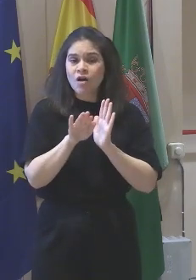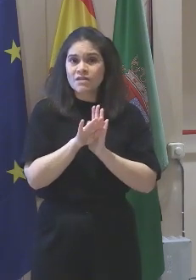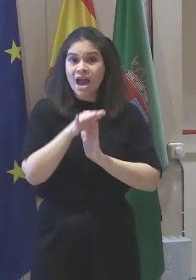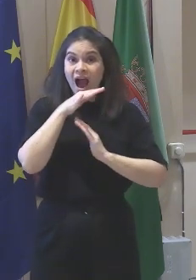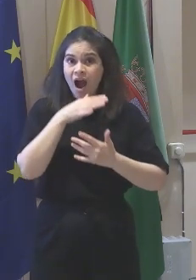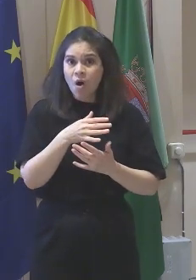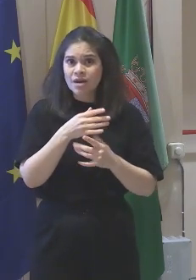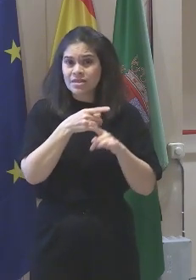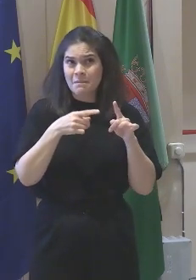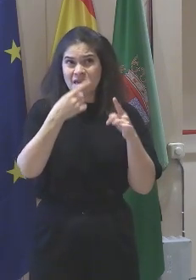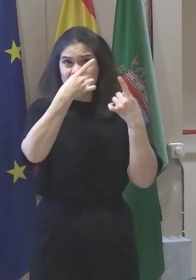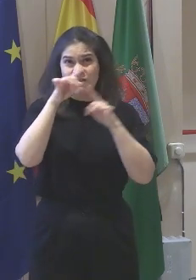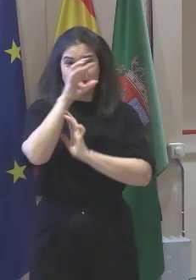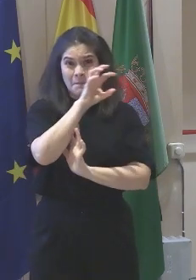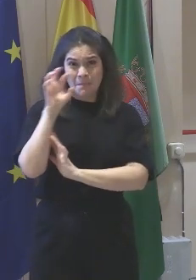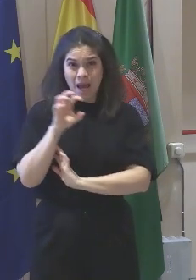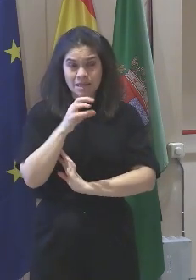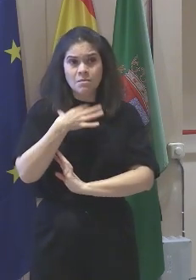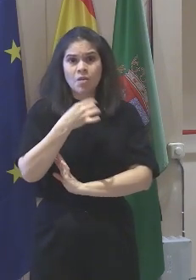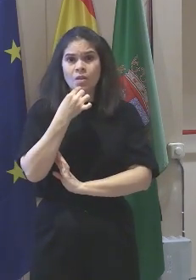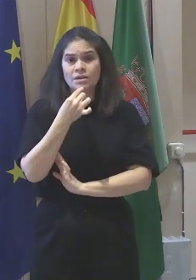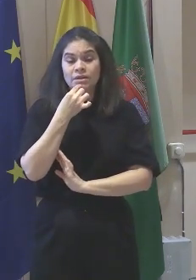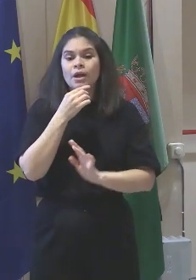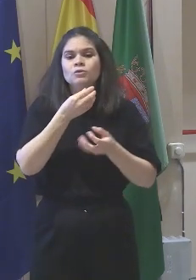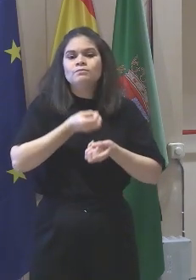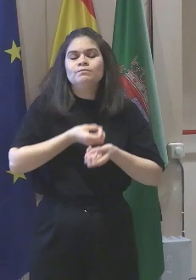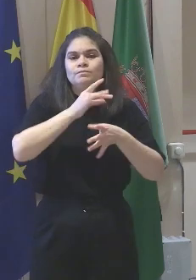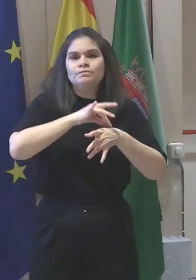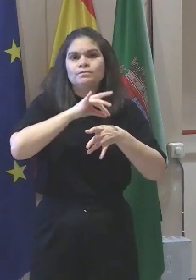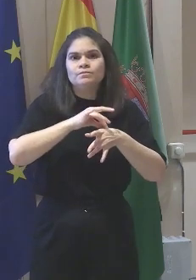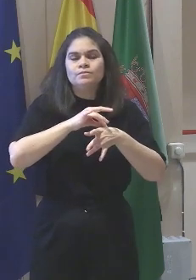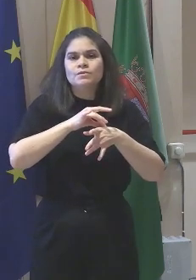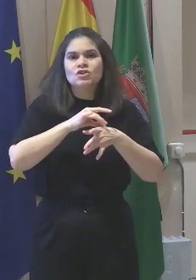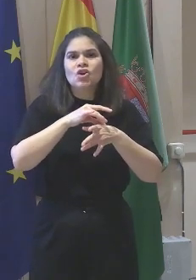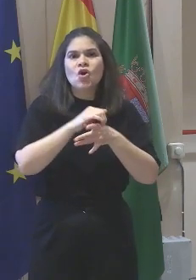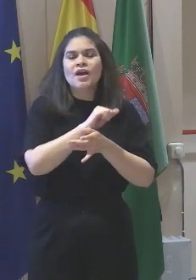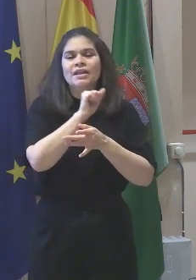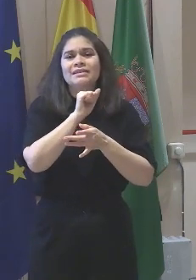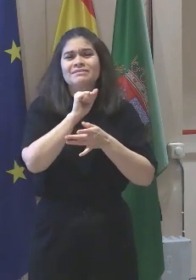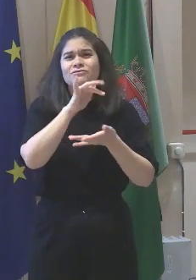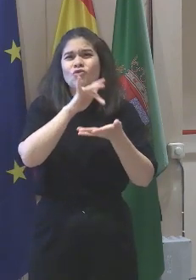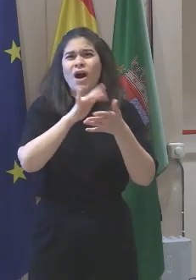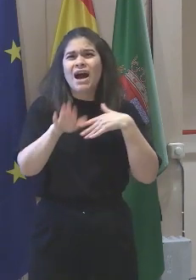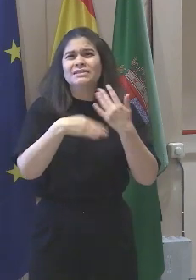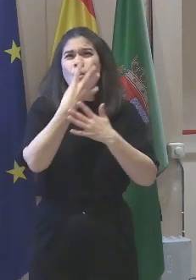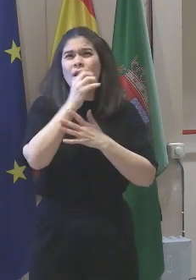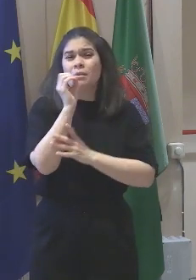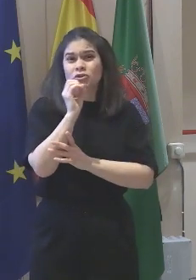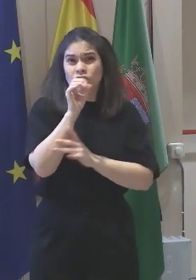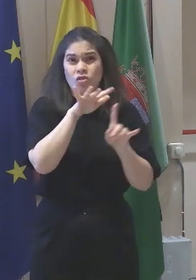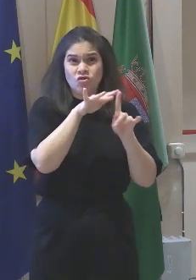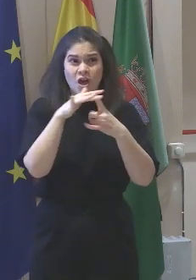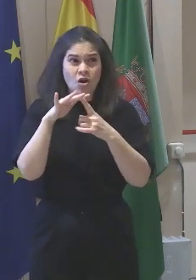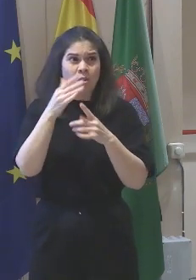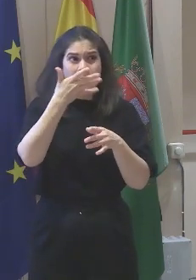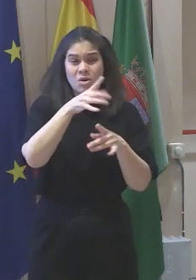de media en distintos países, podemos decir que el diagnóstico en cetoacidosis ocurre hasta en un 40% de los casos, ¿no? O de